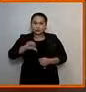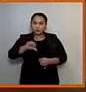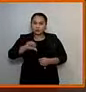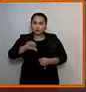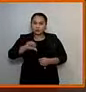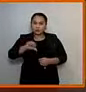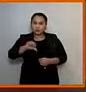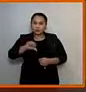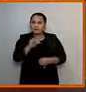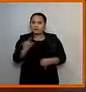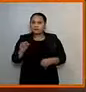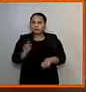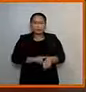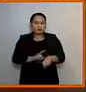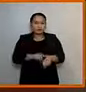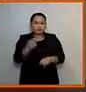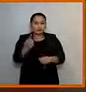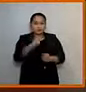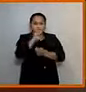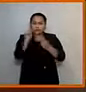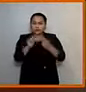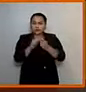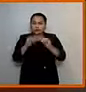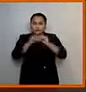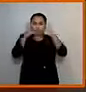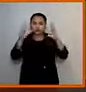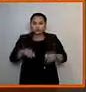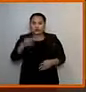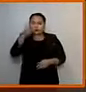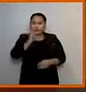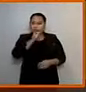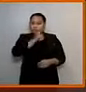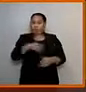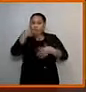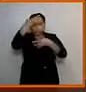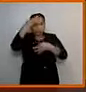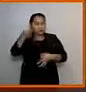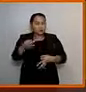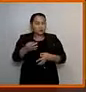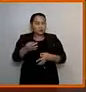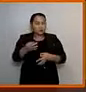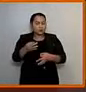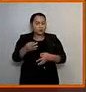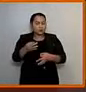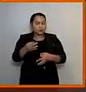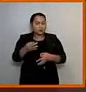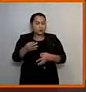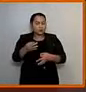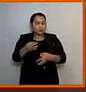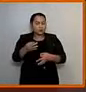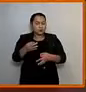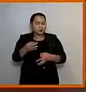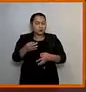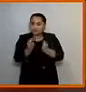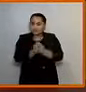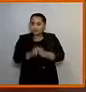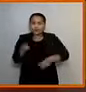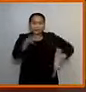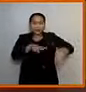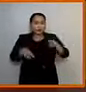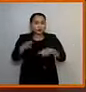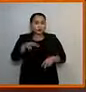las 11 en punto de la mañana. Para Loto es importante la transparencia de sus procesos y es por eso que contamos con la grata compañía de la